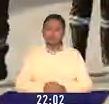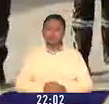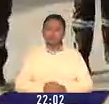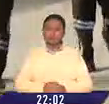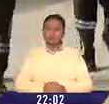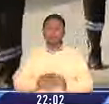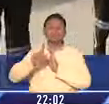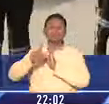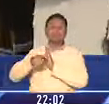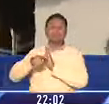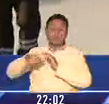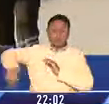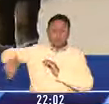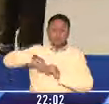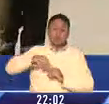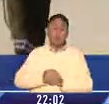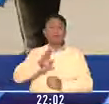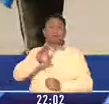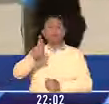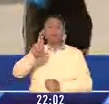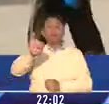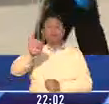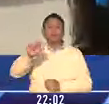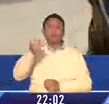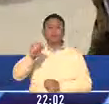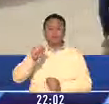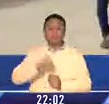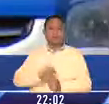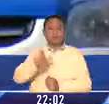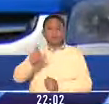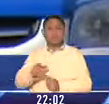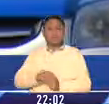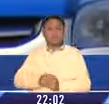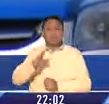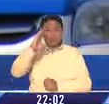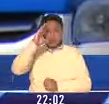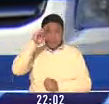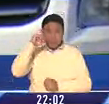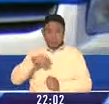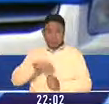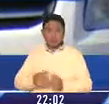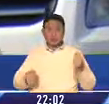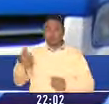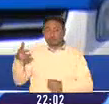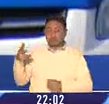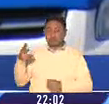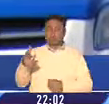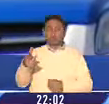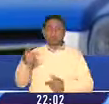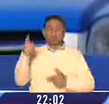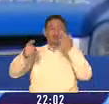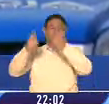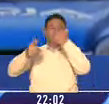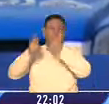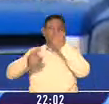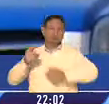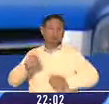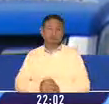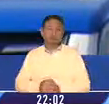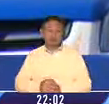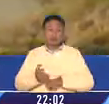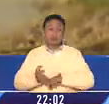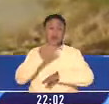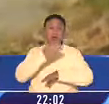después, en el sector de Brisas de Procarza, sujetos balearon a policías que estaban en una camioneta tras realizar un decomiso de droga.